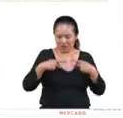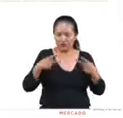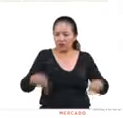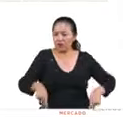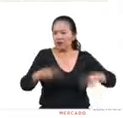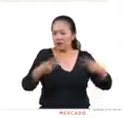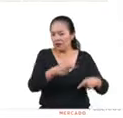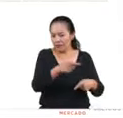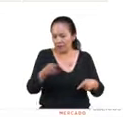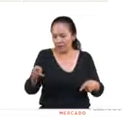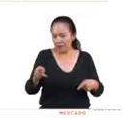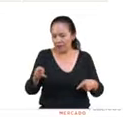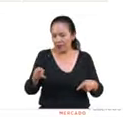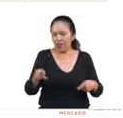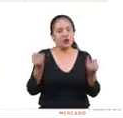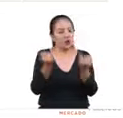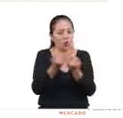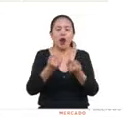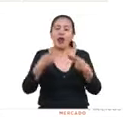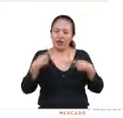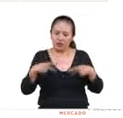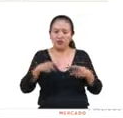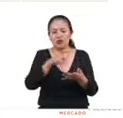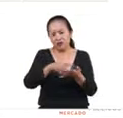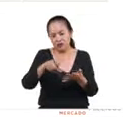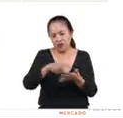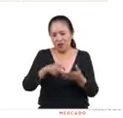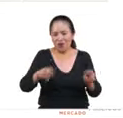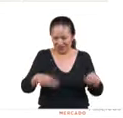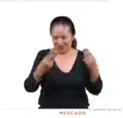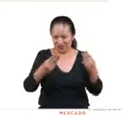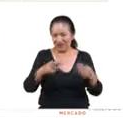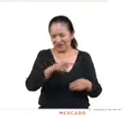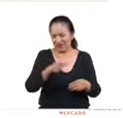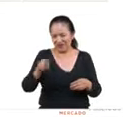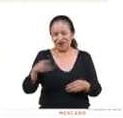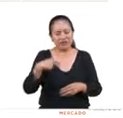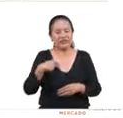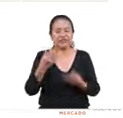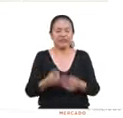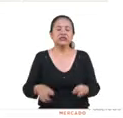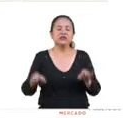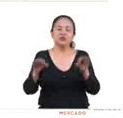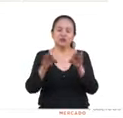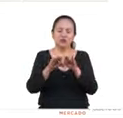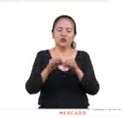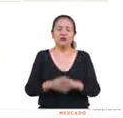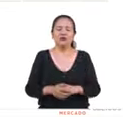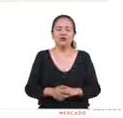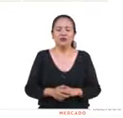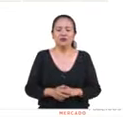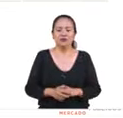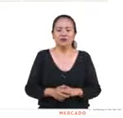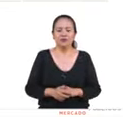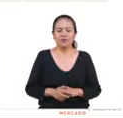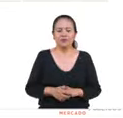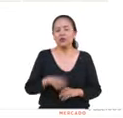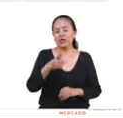y la vida de los compradores, los consumidores de los mercados públicos de la ciudad. Así es que